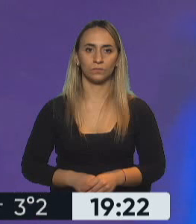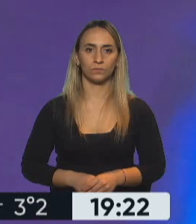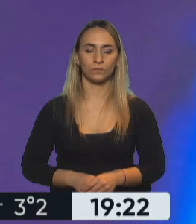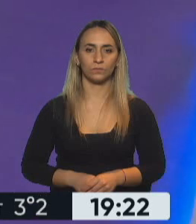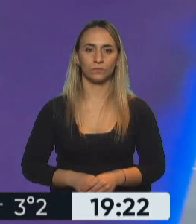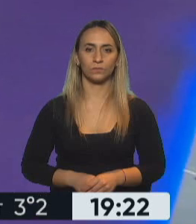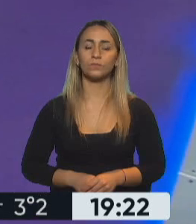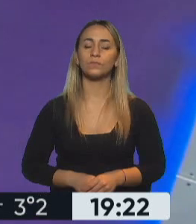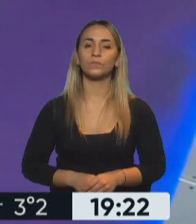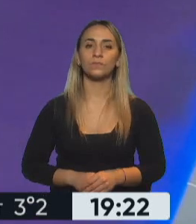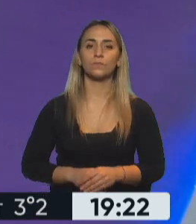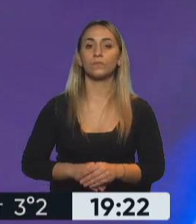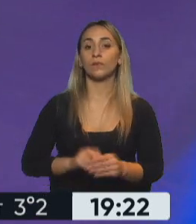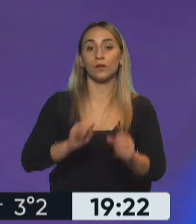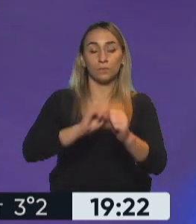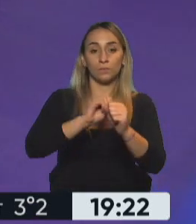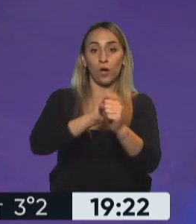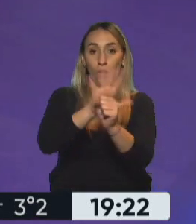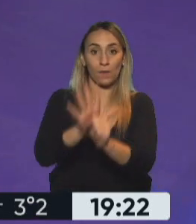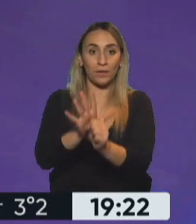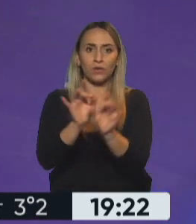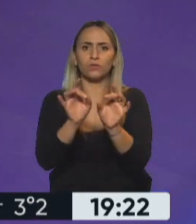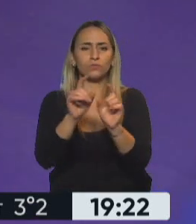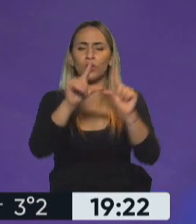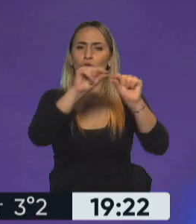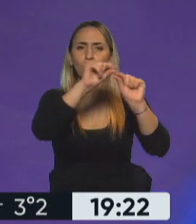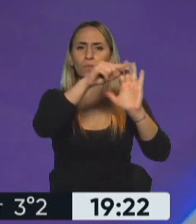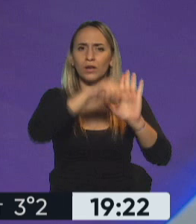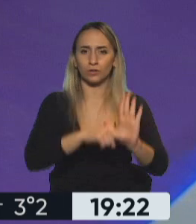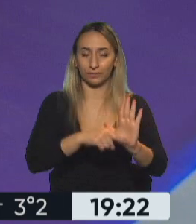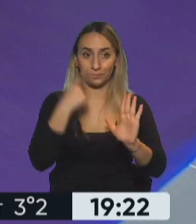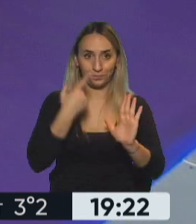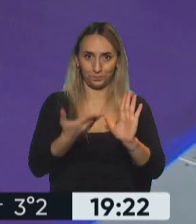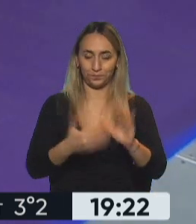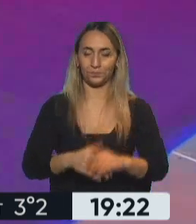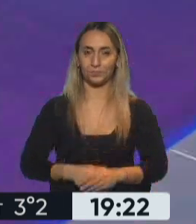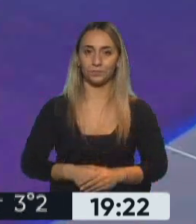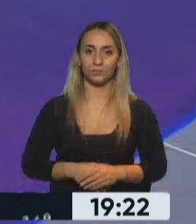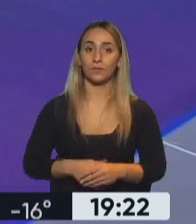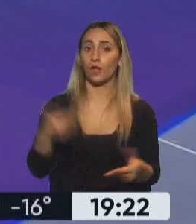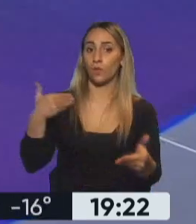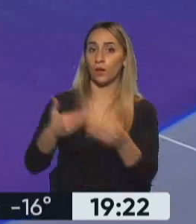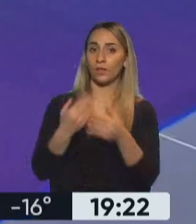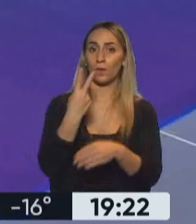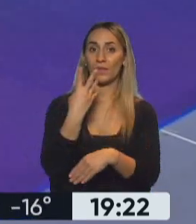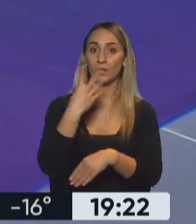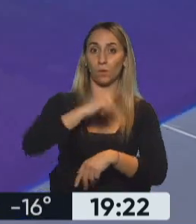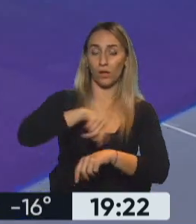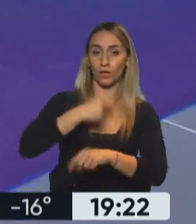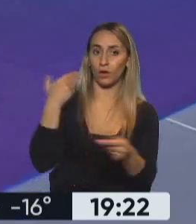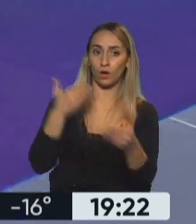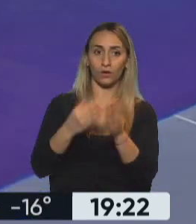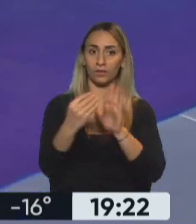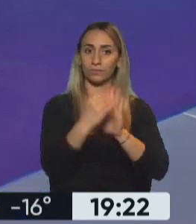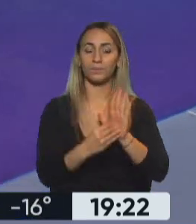los números de kobe del día en la argentina vamos a repasar los que ocurrió en las últimas 24 horas